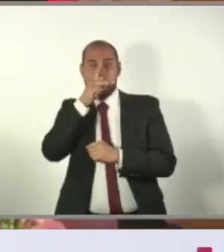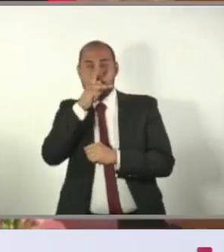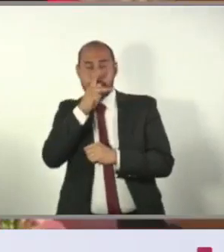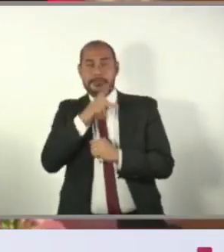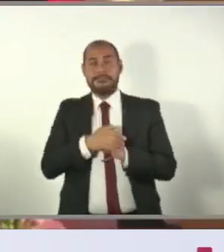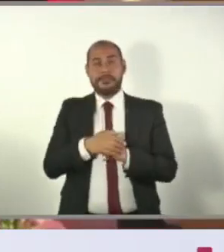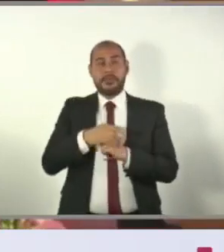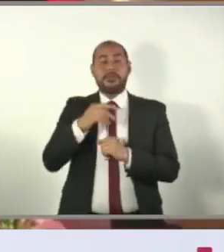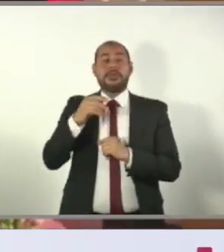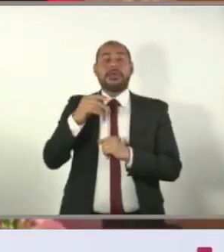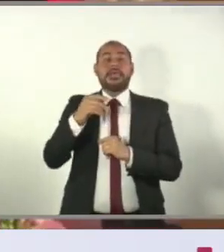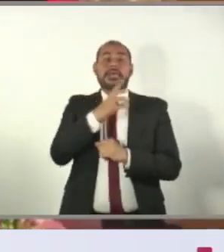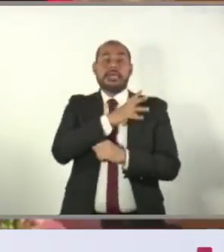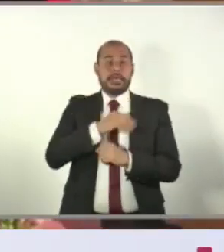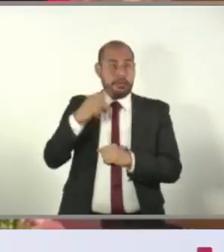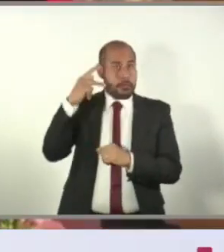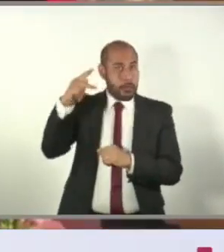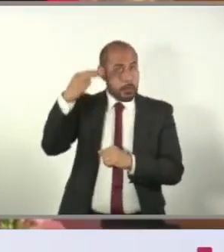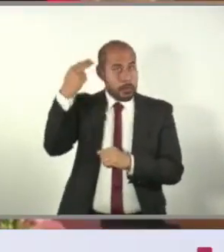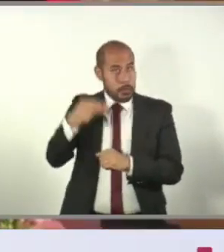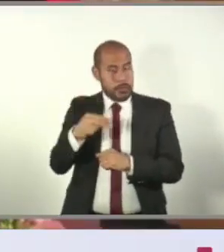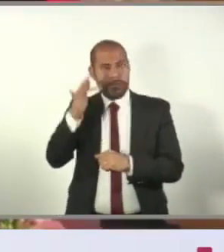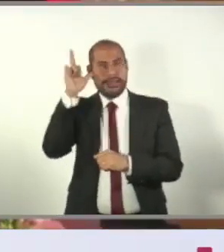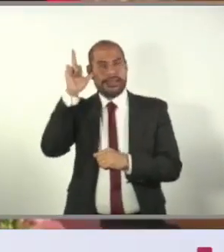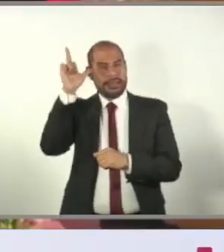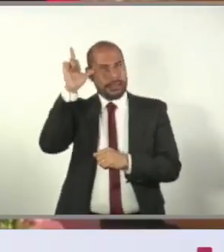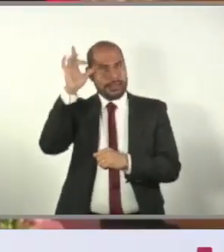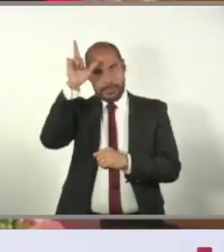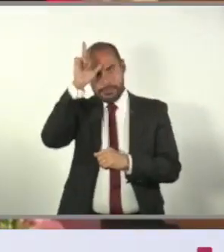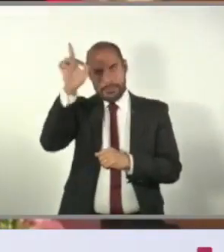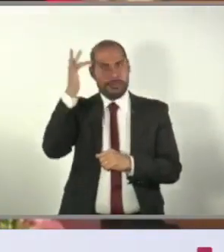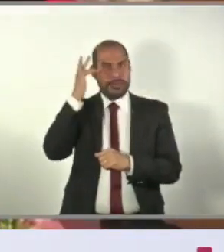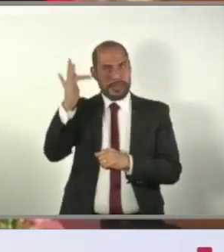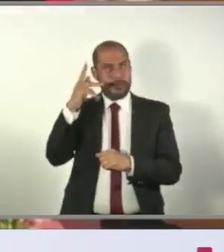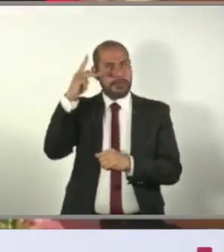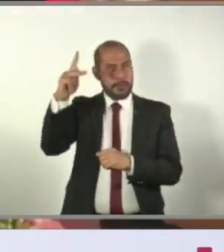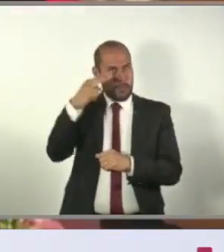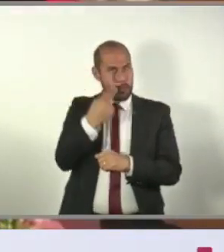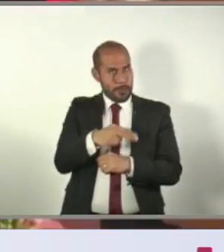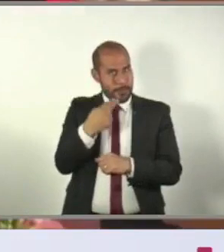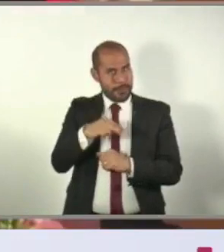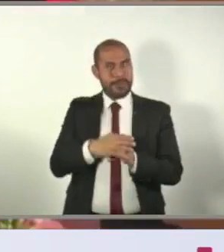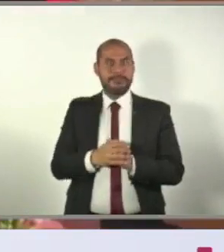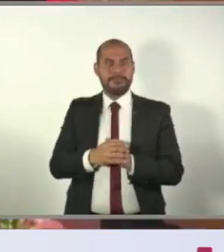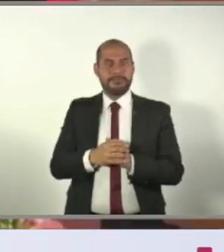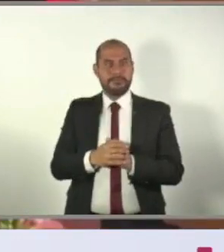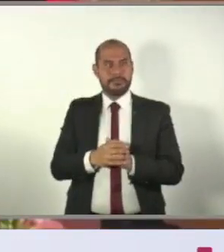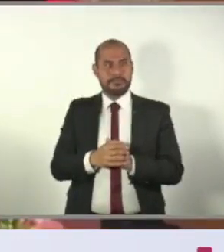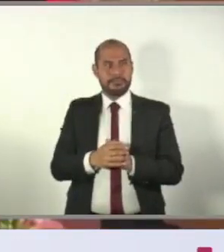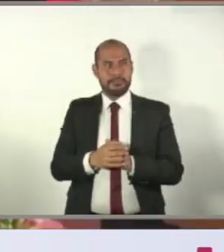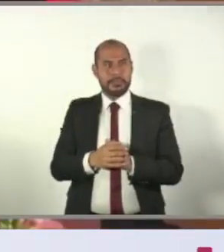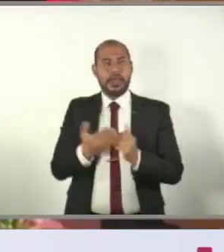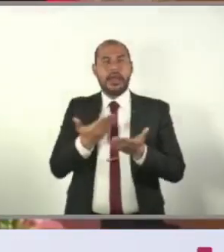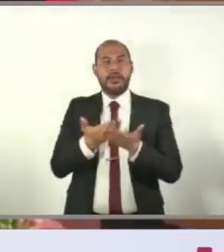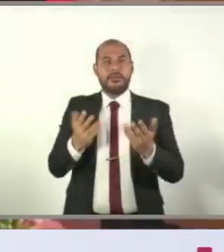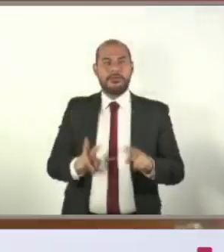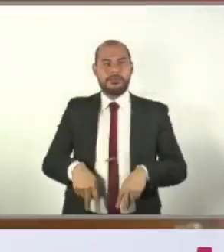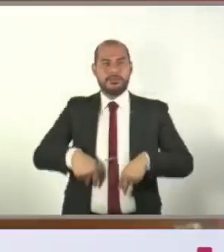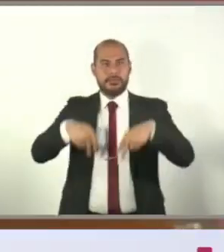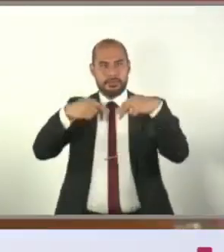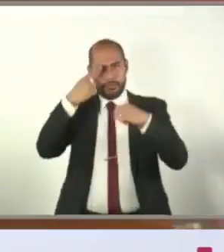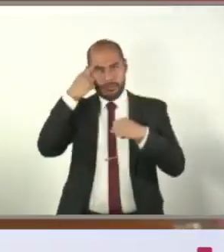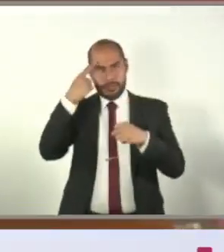Hijo y del Espíritu Santo. Amén. Y ahora nos ponemos de pie para